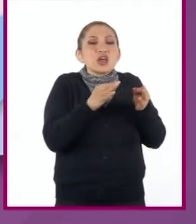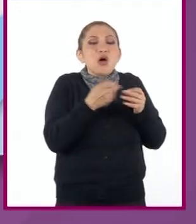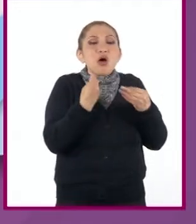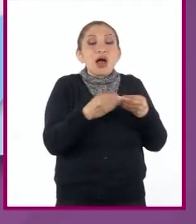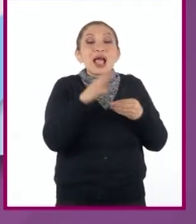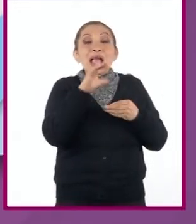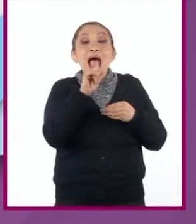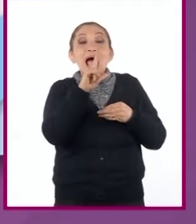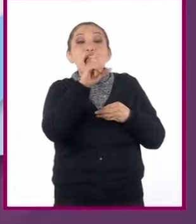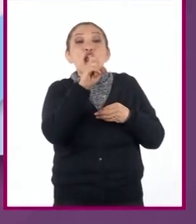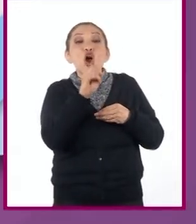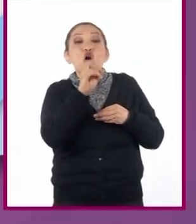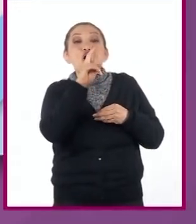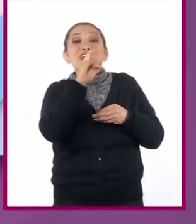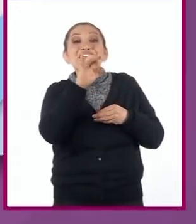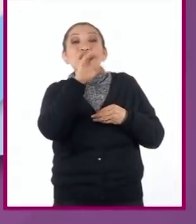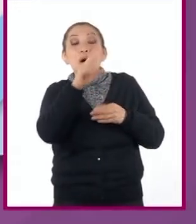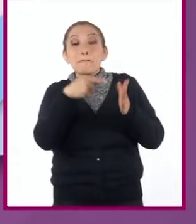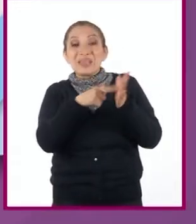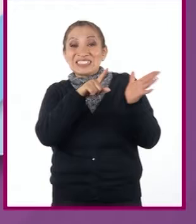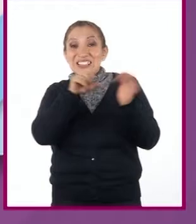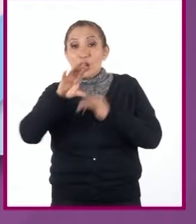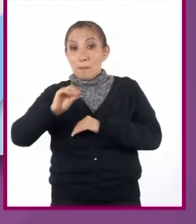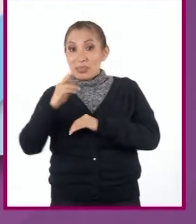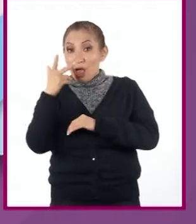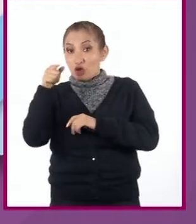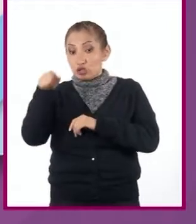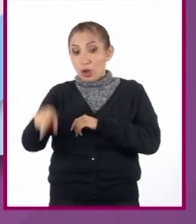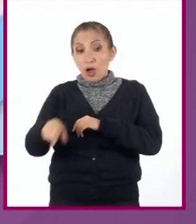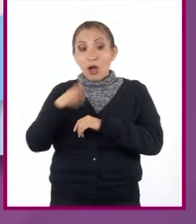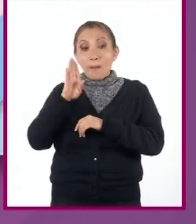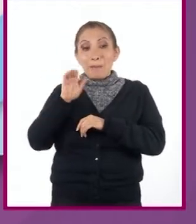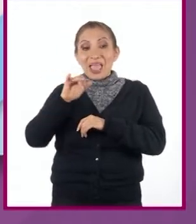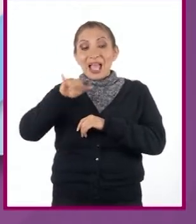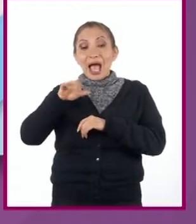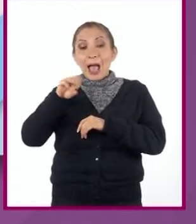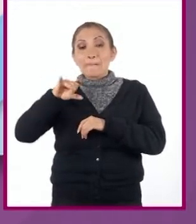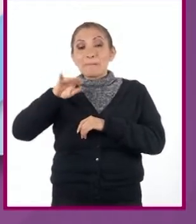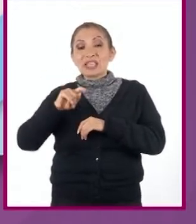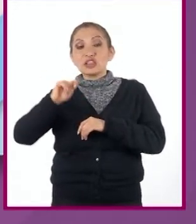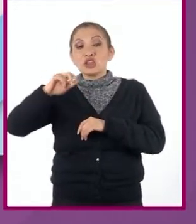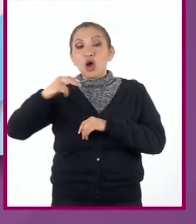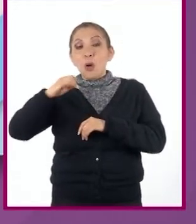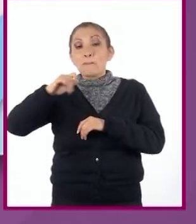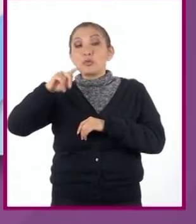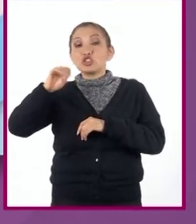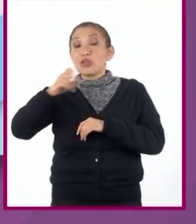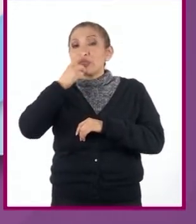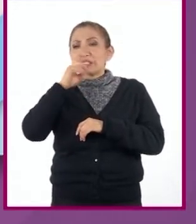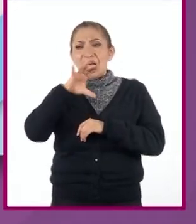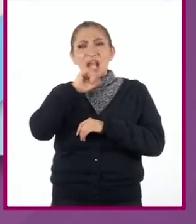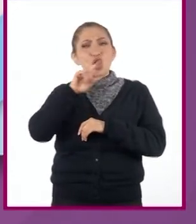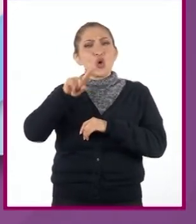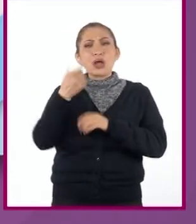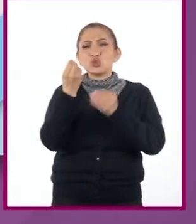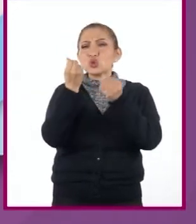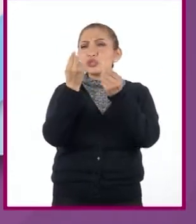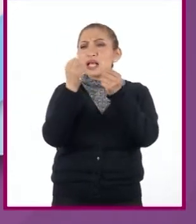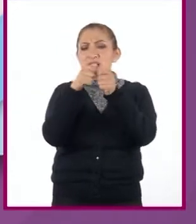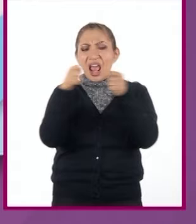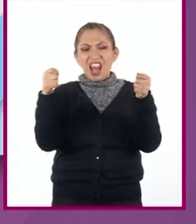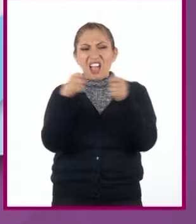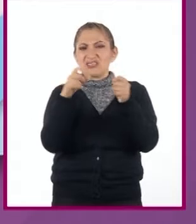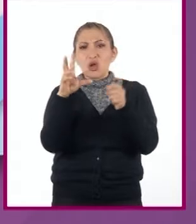llamó calórico. En 1798, Benjamin Thompson propuso que el calor no era una sustancia